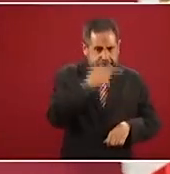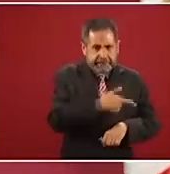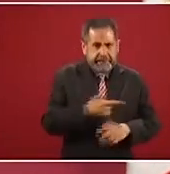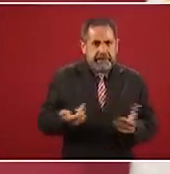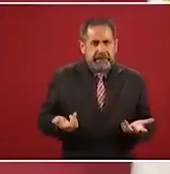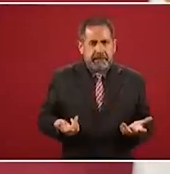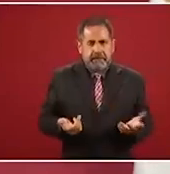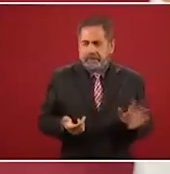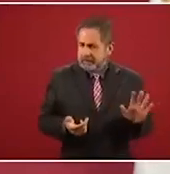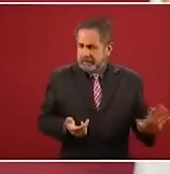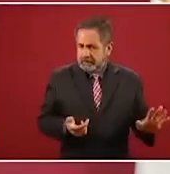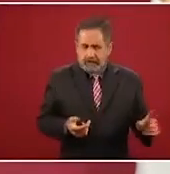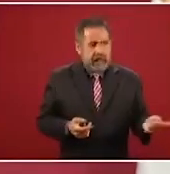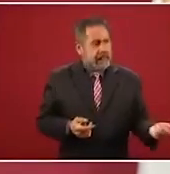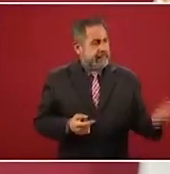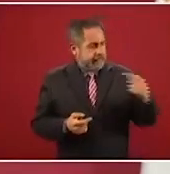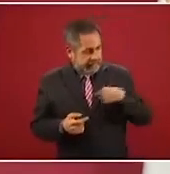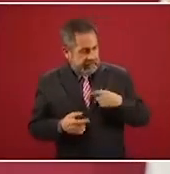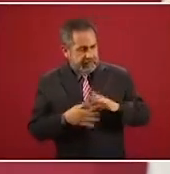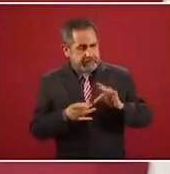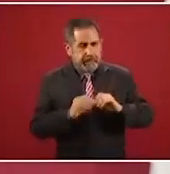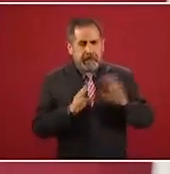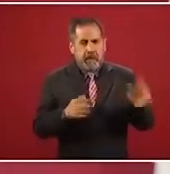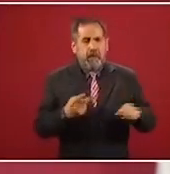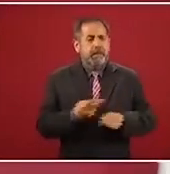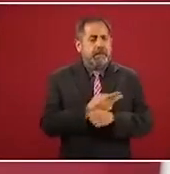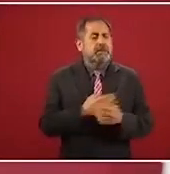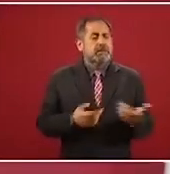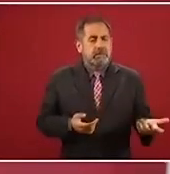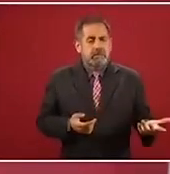nos deben una explicación,